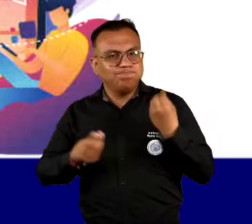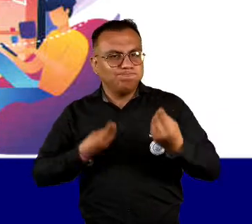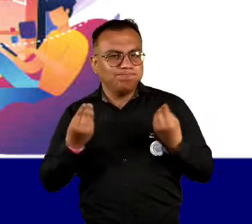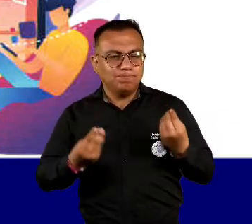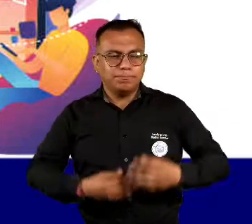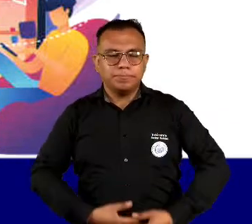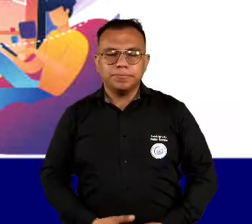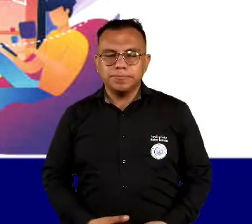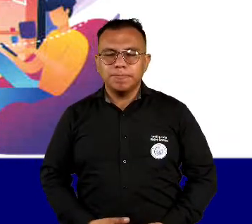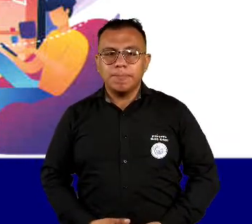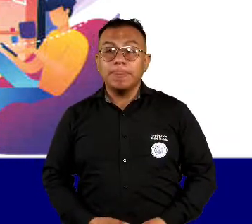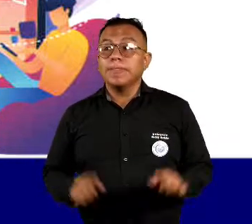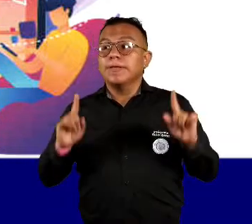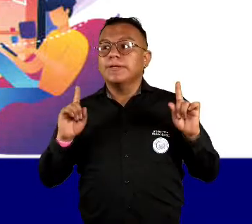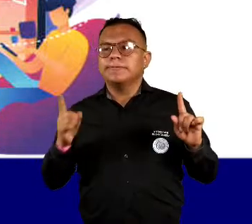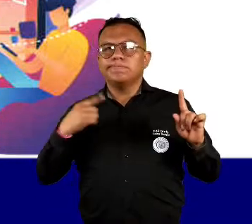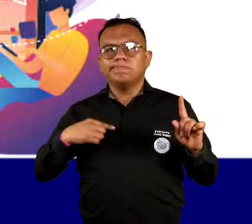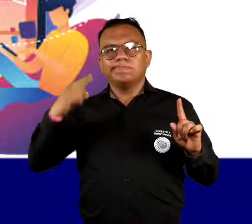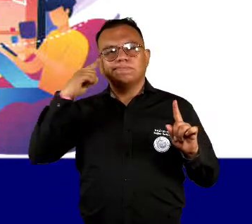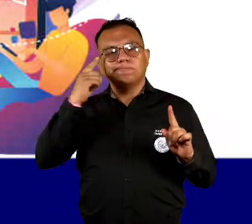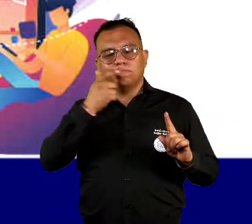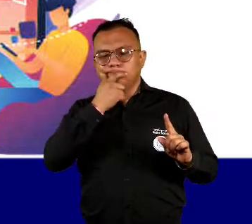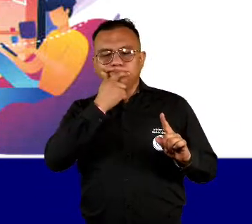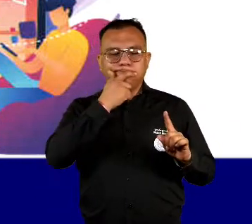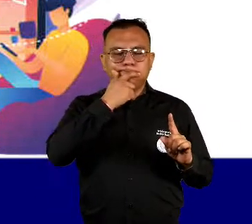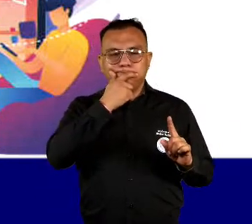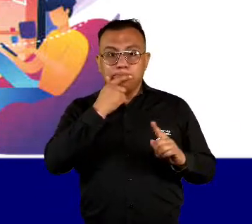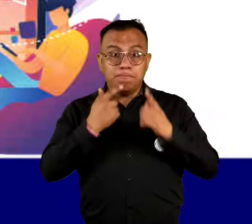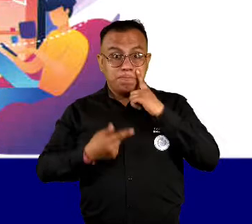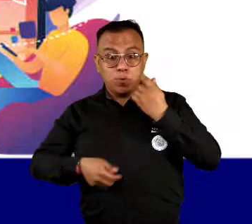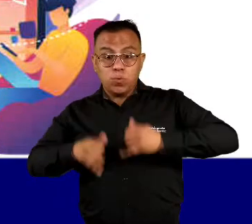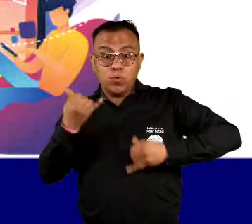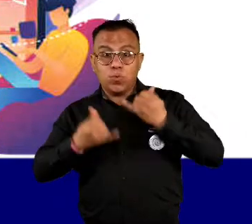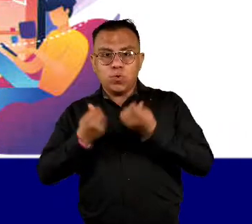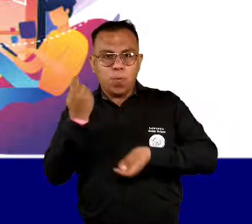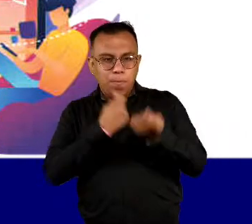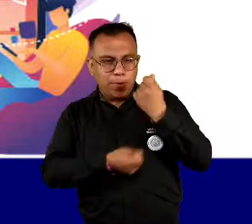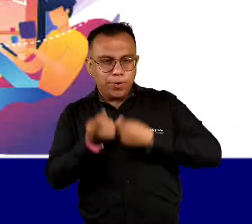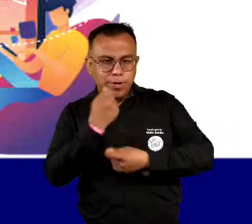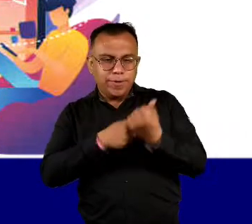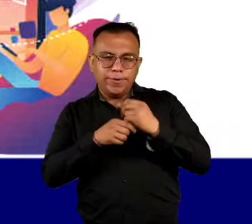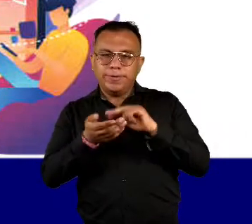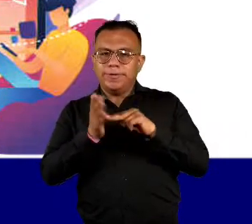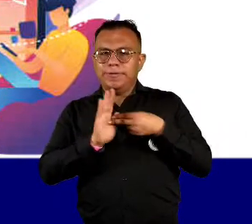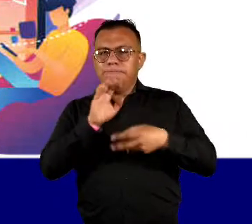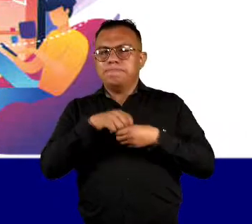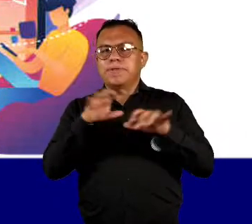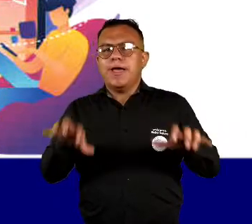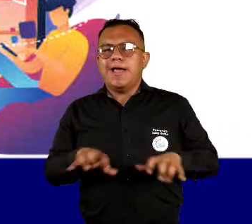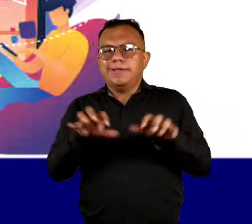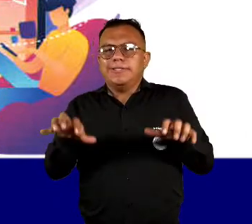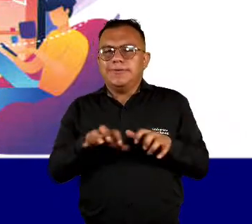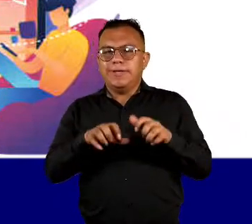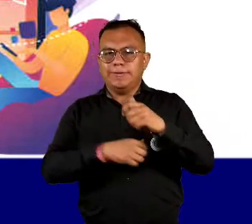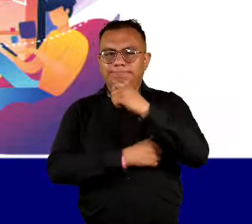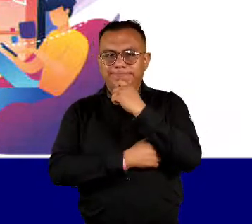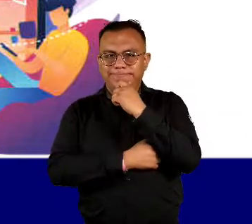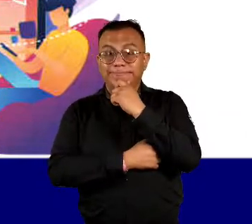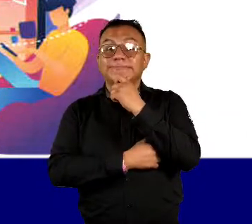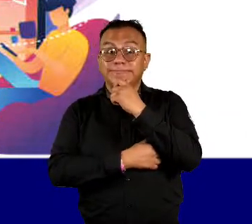entonces pensar el videojuego como un negocio es pensarlo como una actividad económica